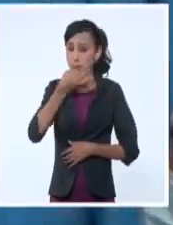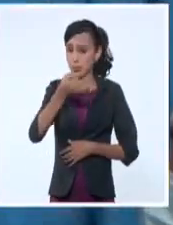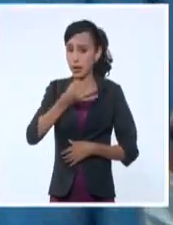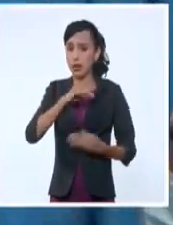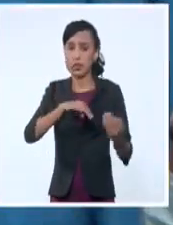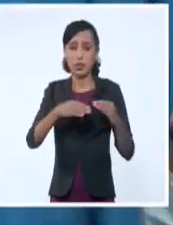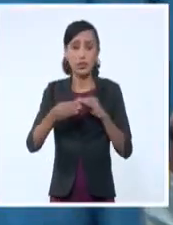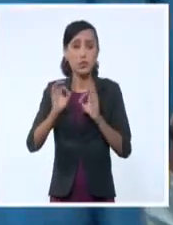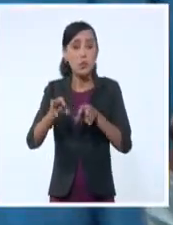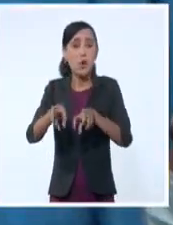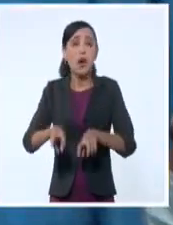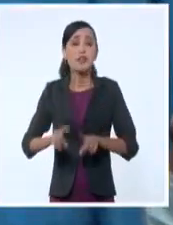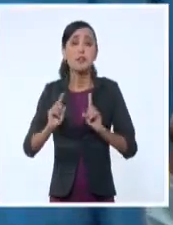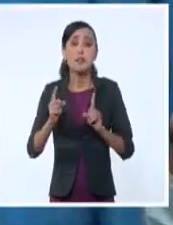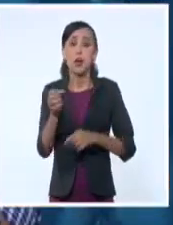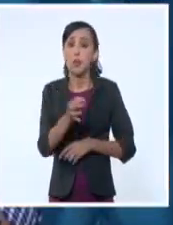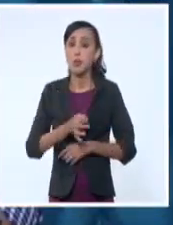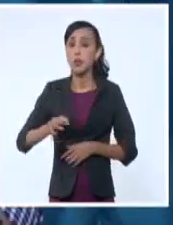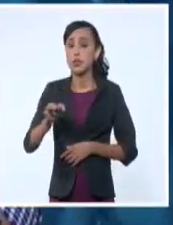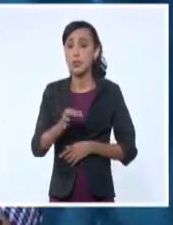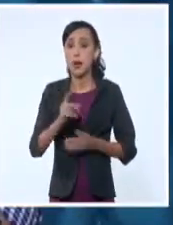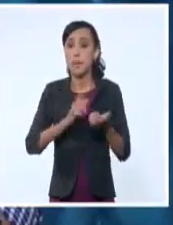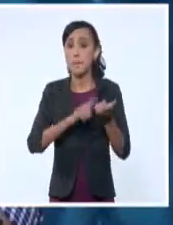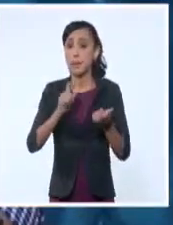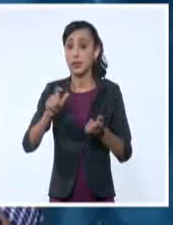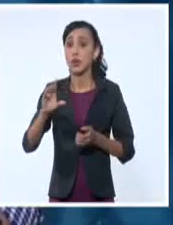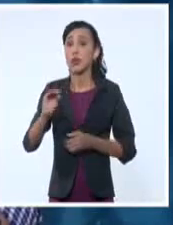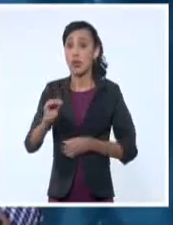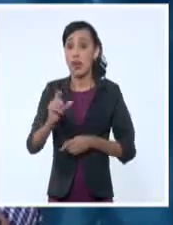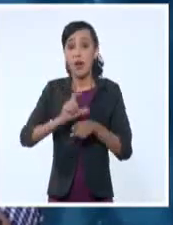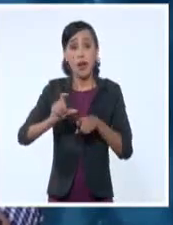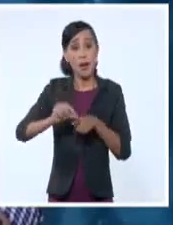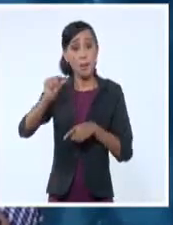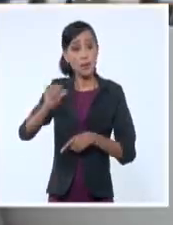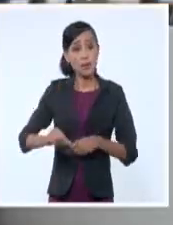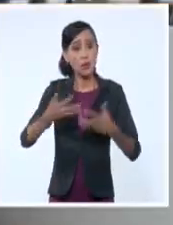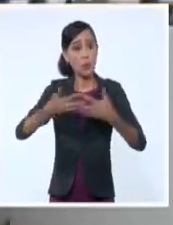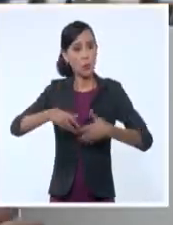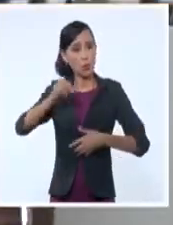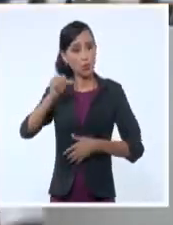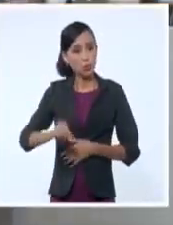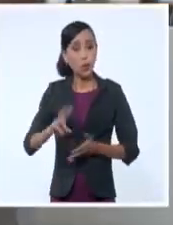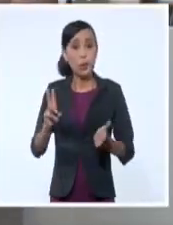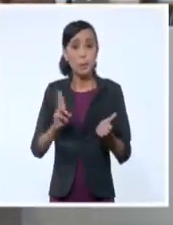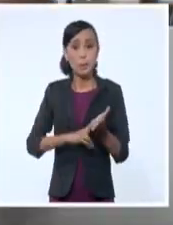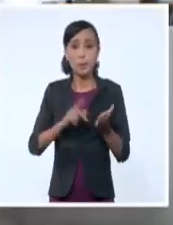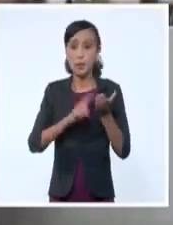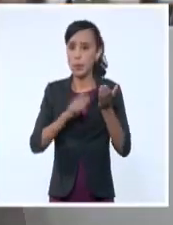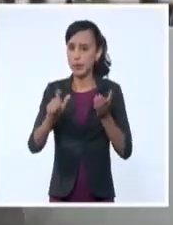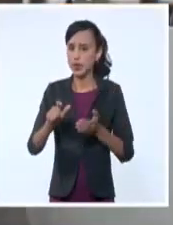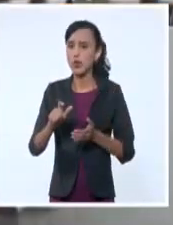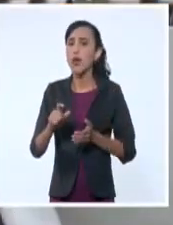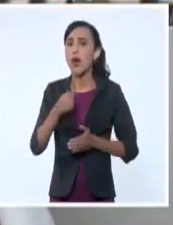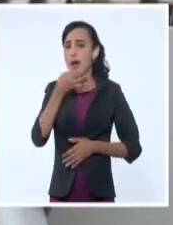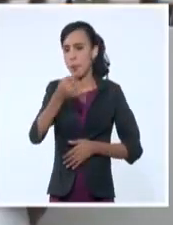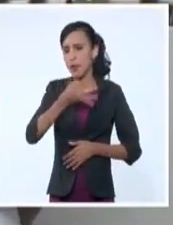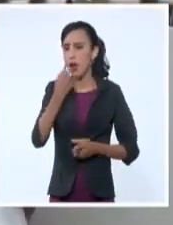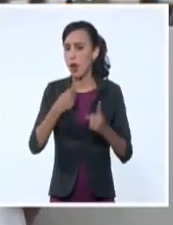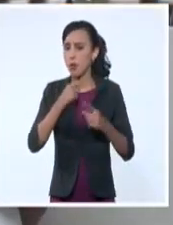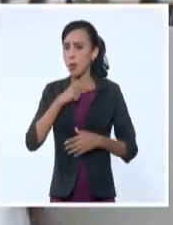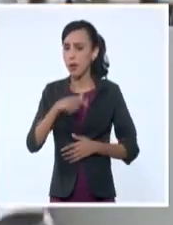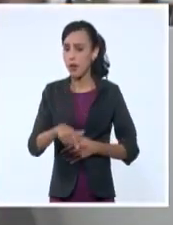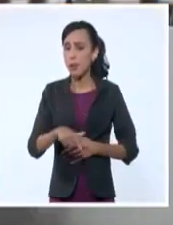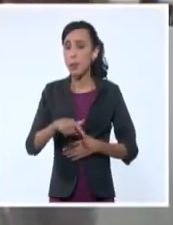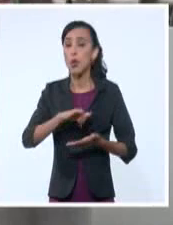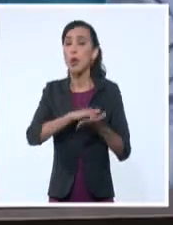Asamblea Municipal del Partido, en la que campesinos y productores militantes del partido expusieron buenos ejemplos de proyectos